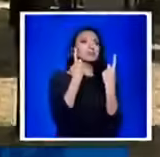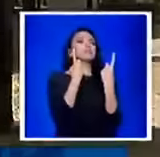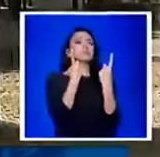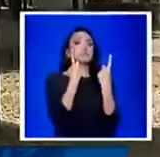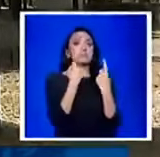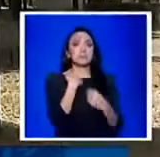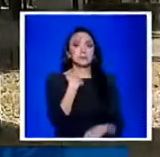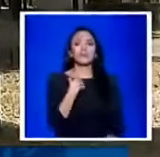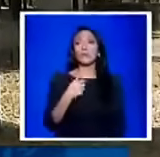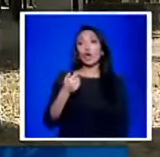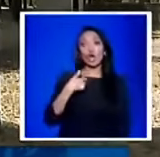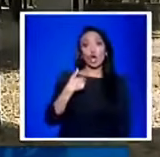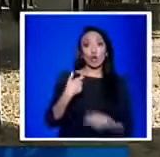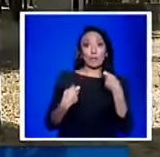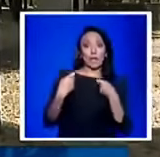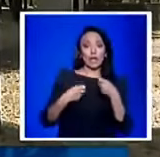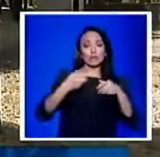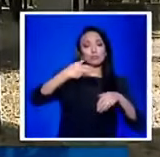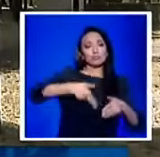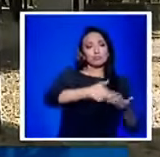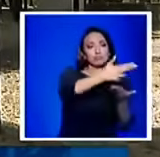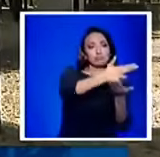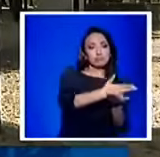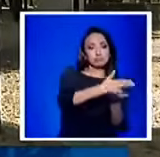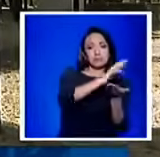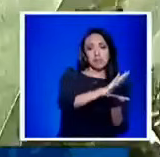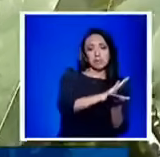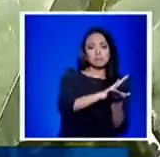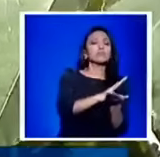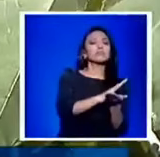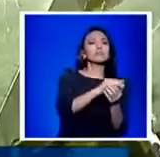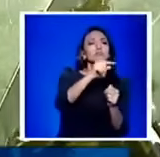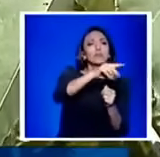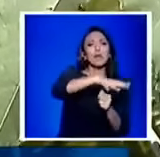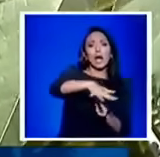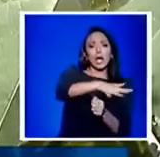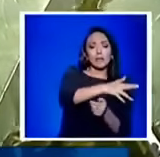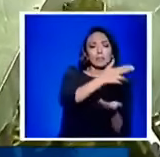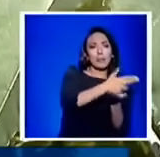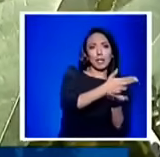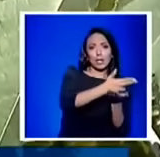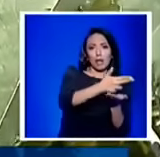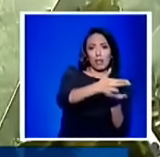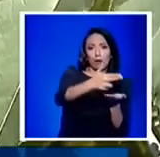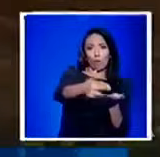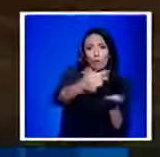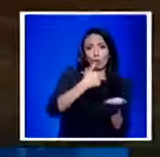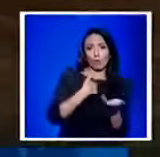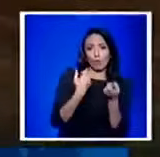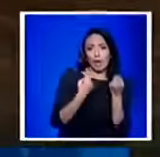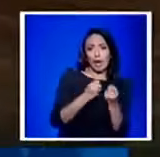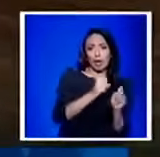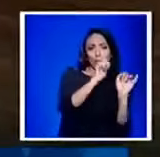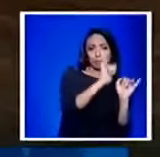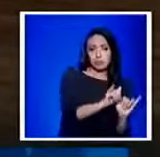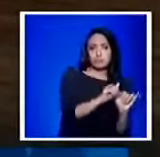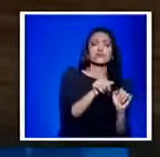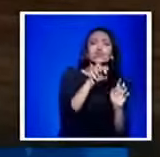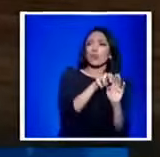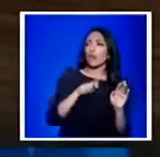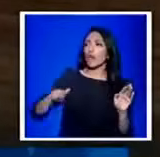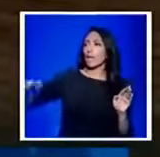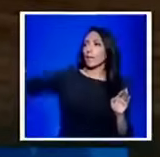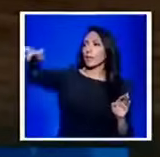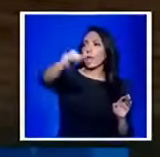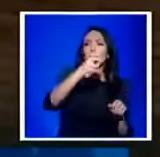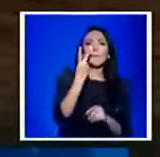mi auto en el parqueadero Chuquipata, que viene desde la Huamiltagua. En la caminata no me demoré más de